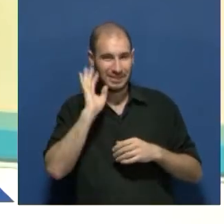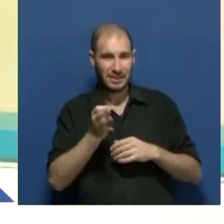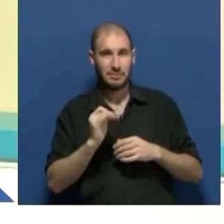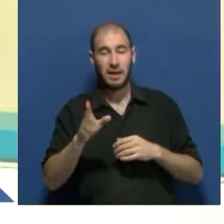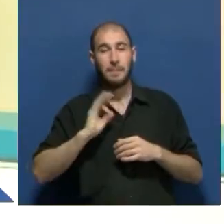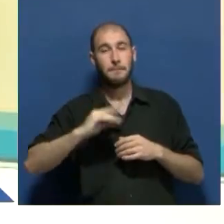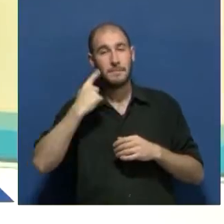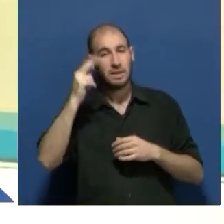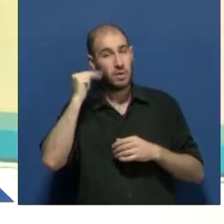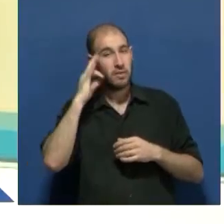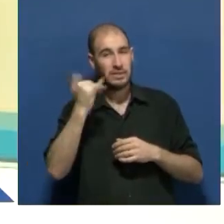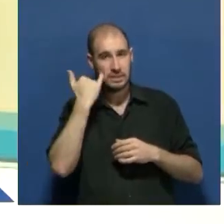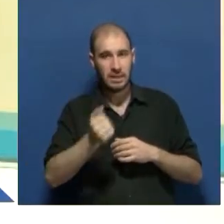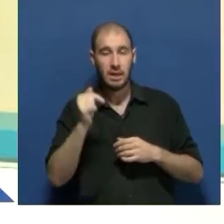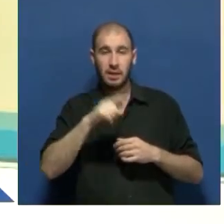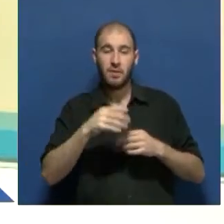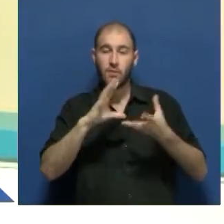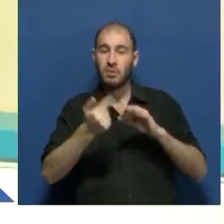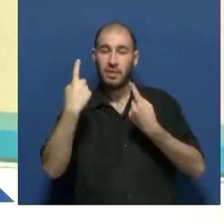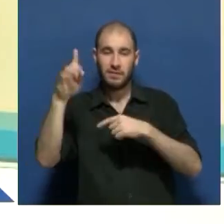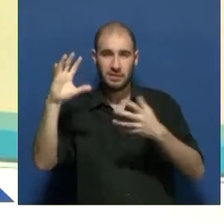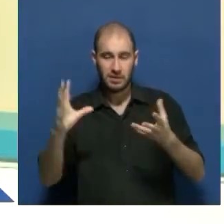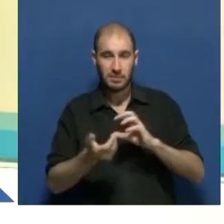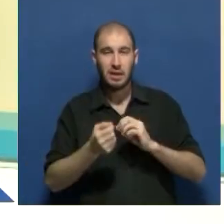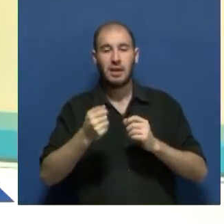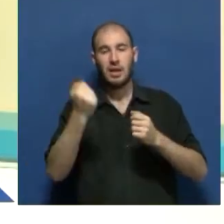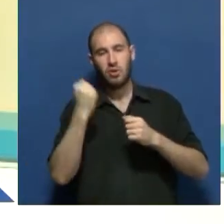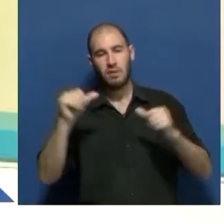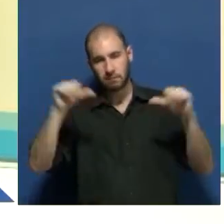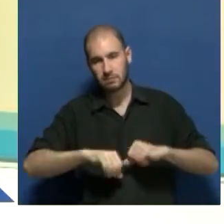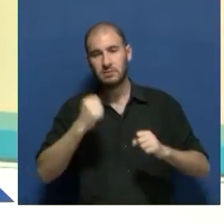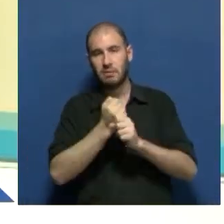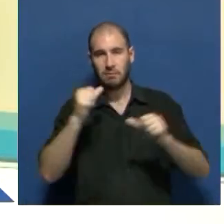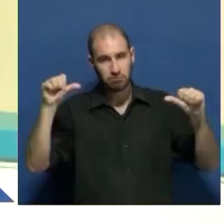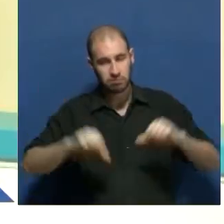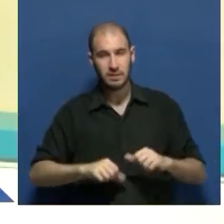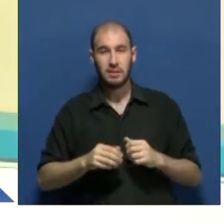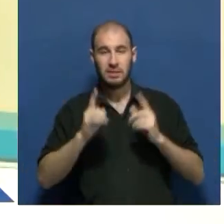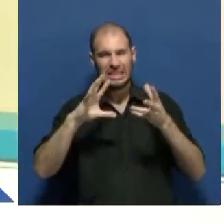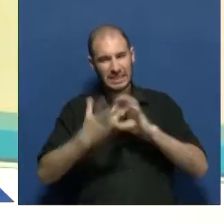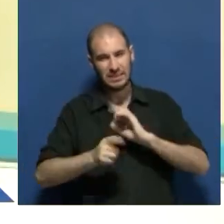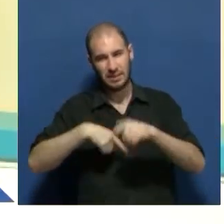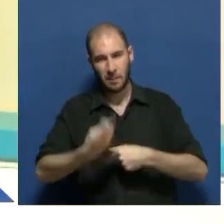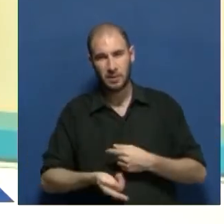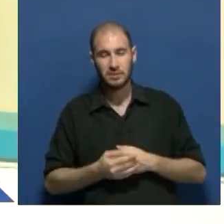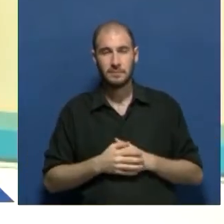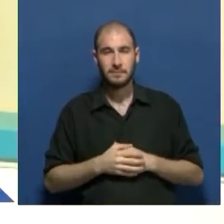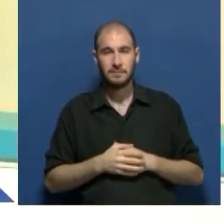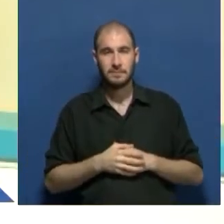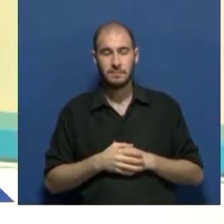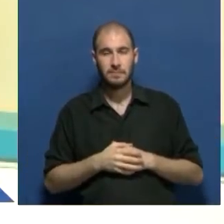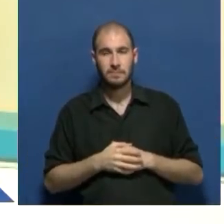vivimos en la década del 90, que esto termina de otra forma, termina con recesión, desocupación y crisis. Por lo